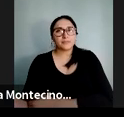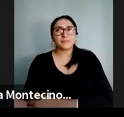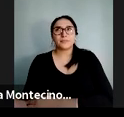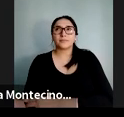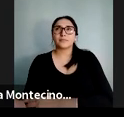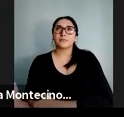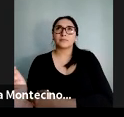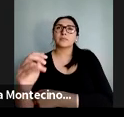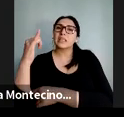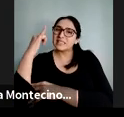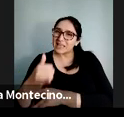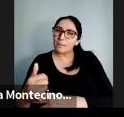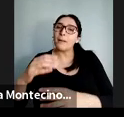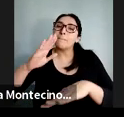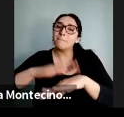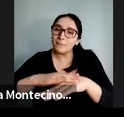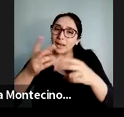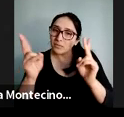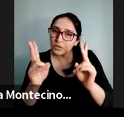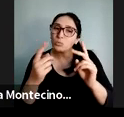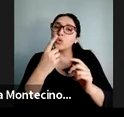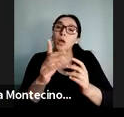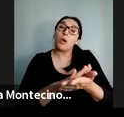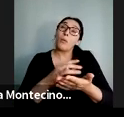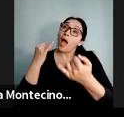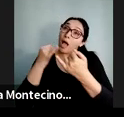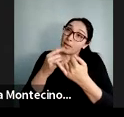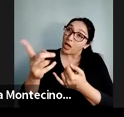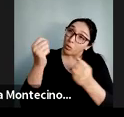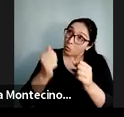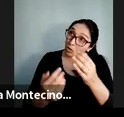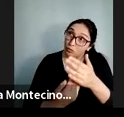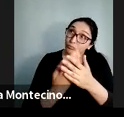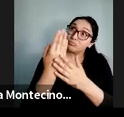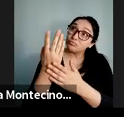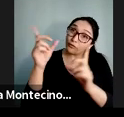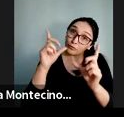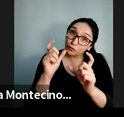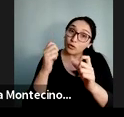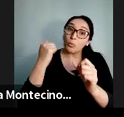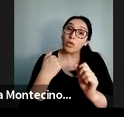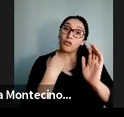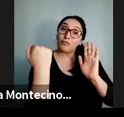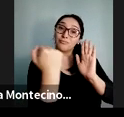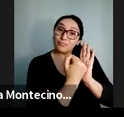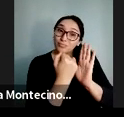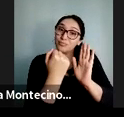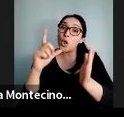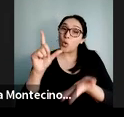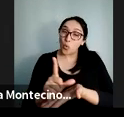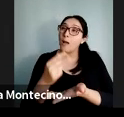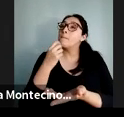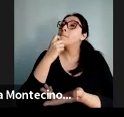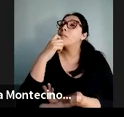plantear siempre el consentimiento. Preguntarle a una amiga, oye, ¿puedo subir esta foto contigo? ¿Puedo etiquetar este lugar?